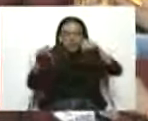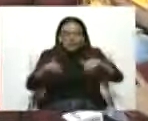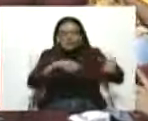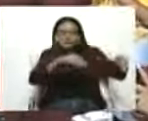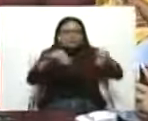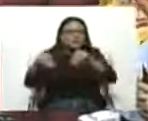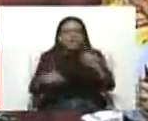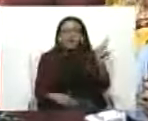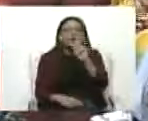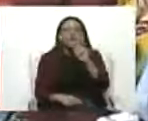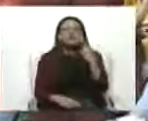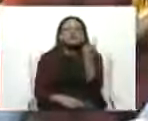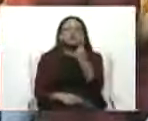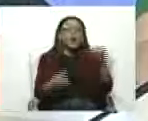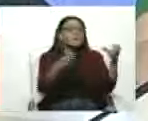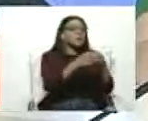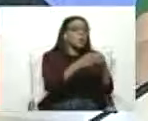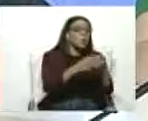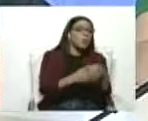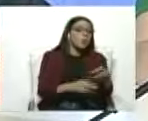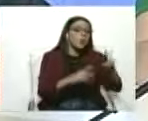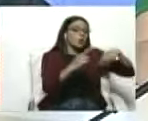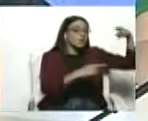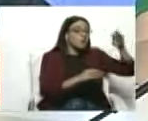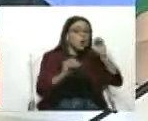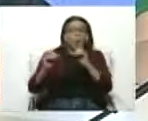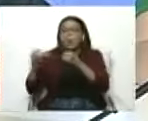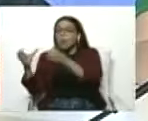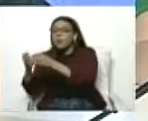le pertenece a un sector de apellido.